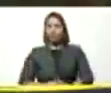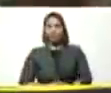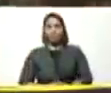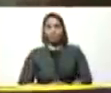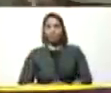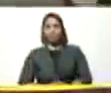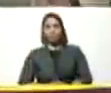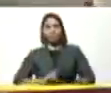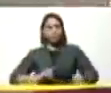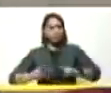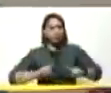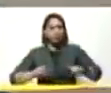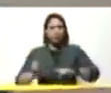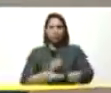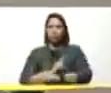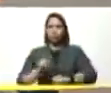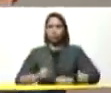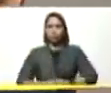el ritmo que llevamos,